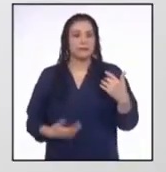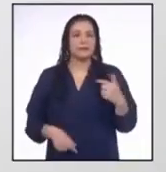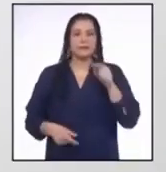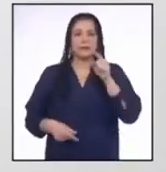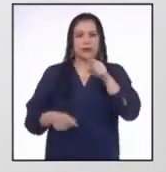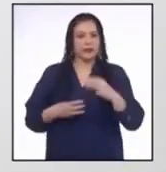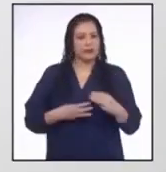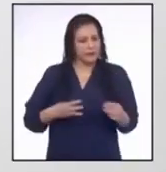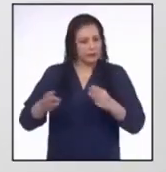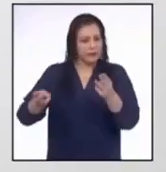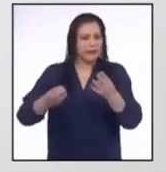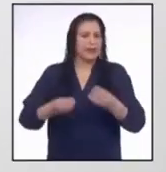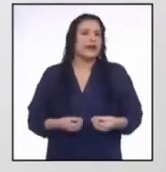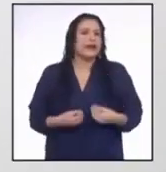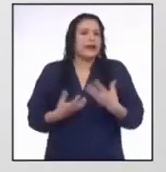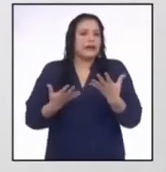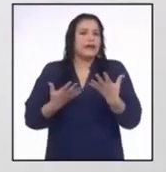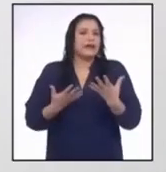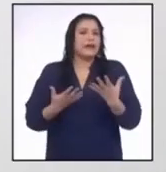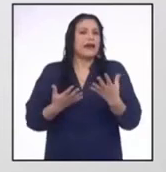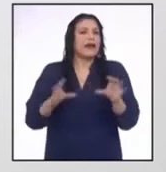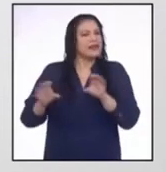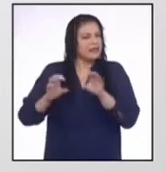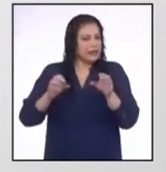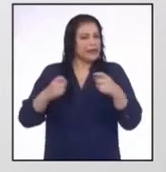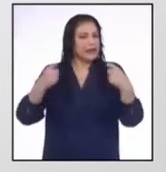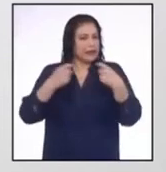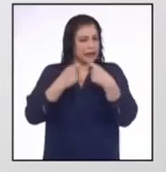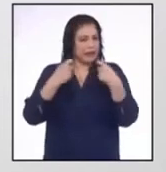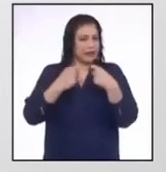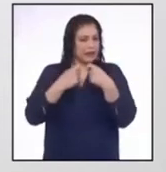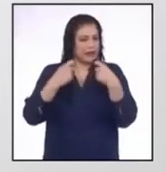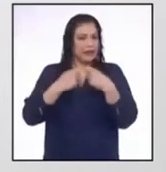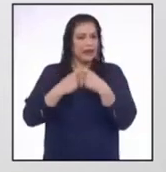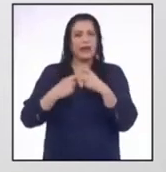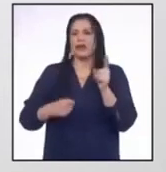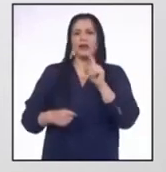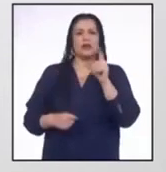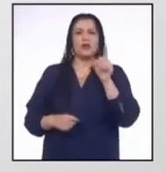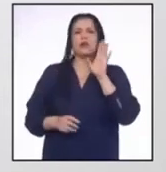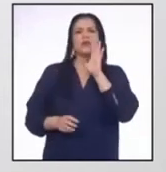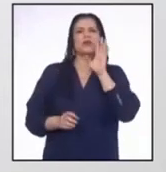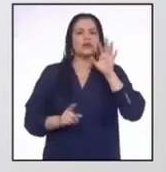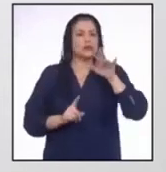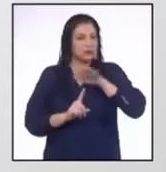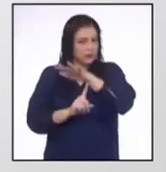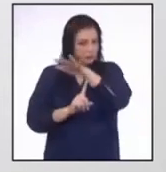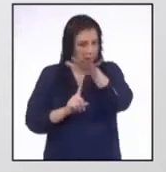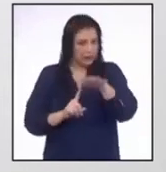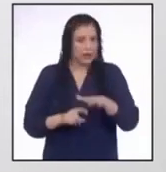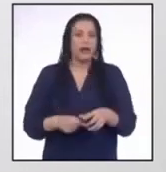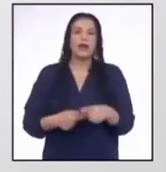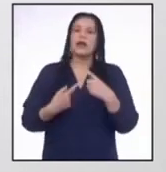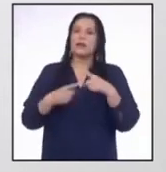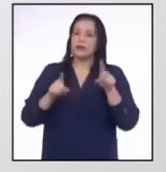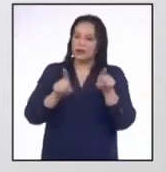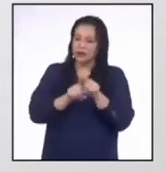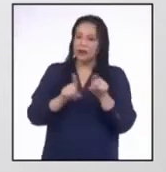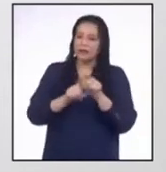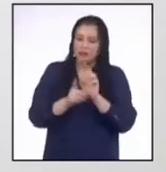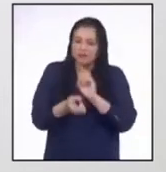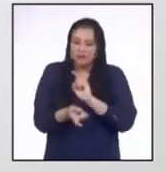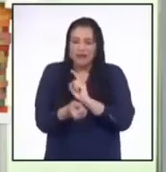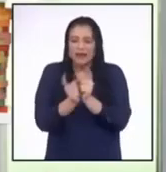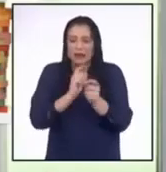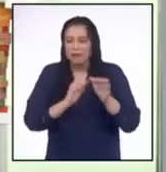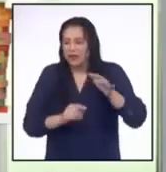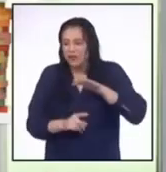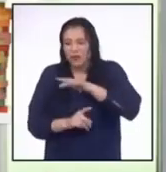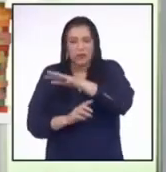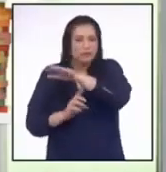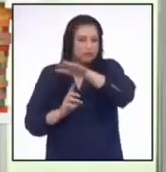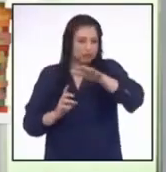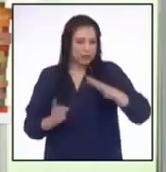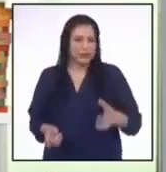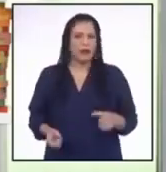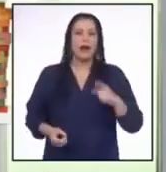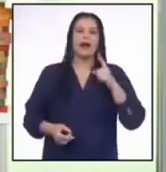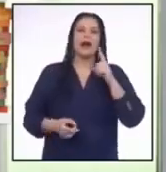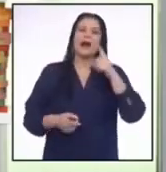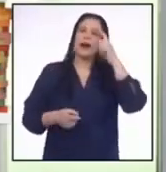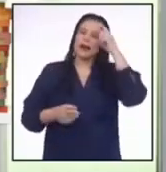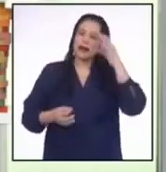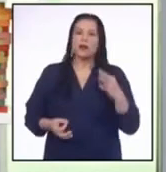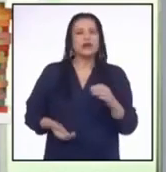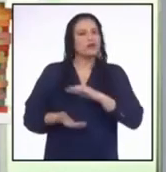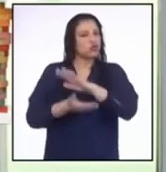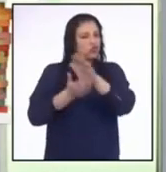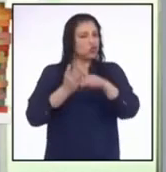Esta forma de generar energía eléctrica tampoco es contaminante, pero también altera el ecosistema. Creo que esas son todas